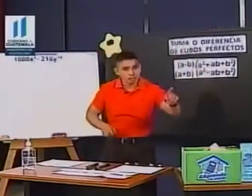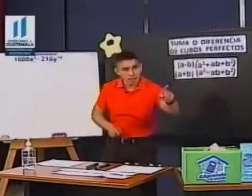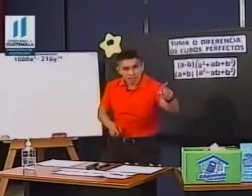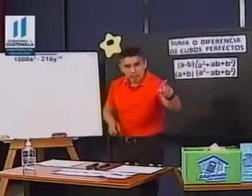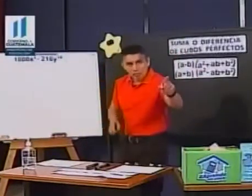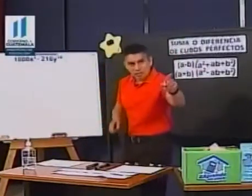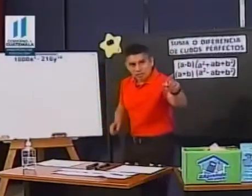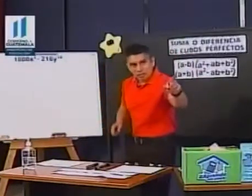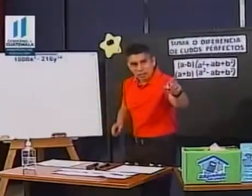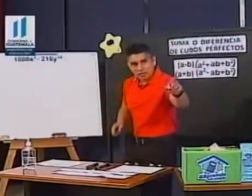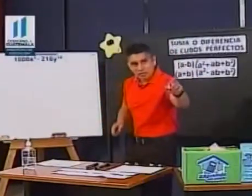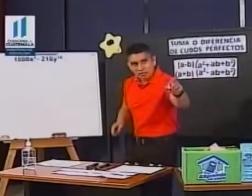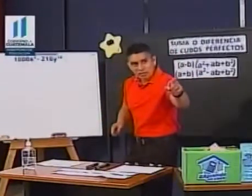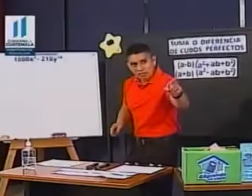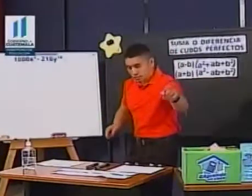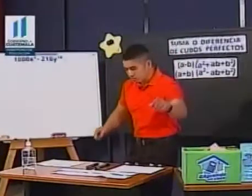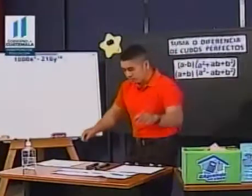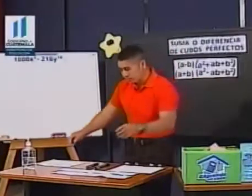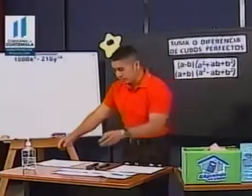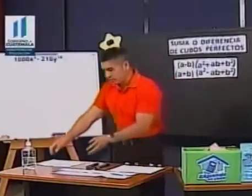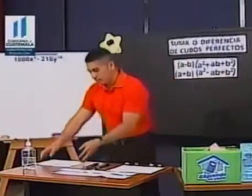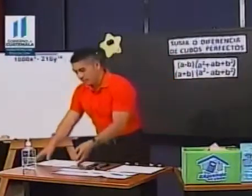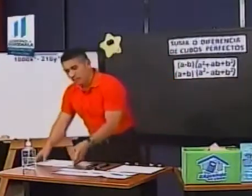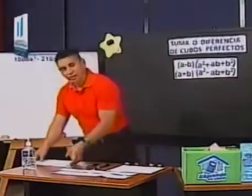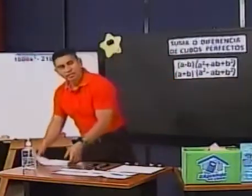Curiosidades matemáticas.